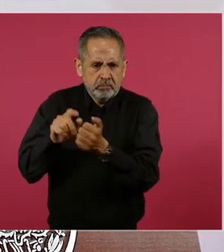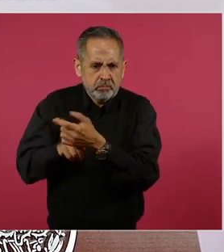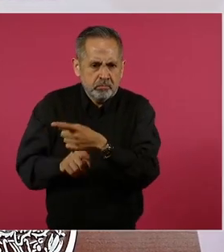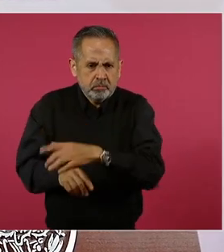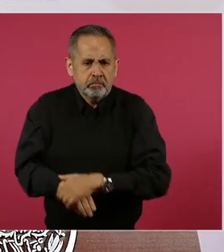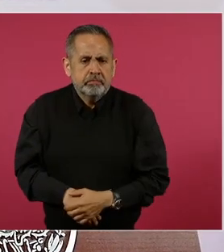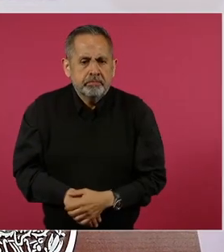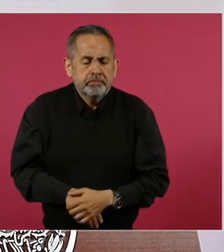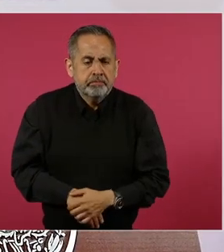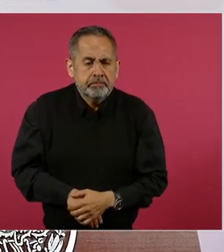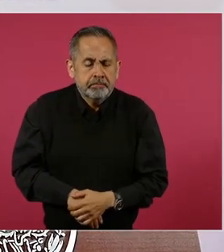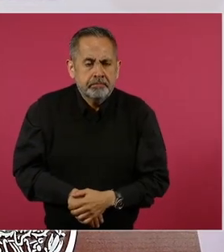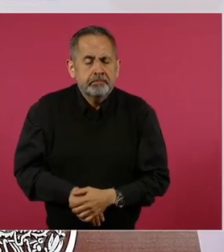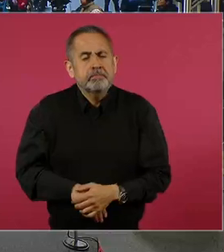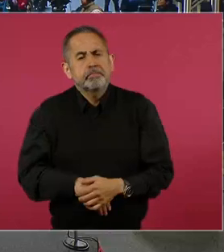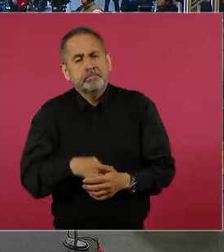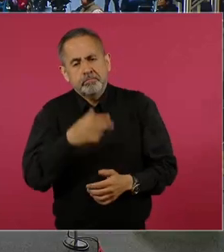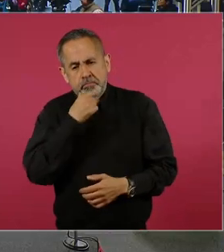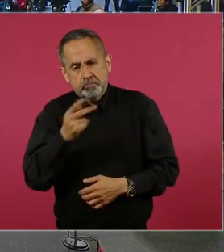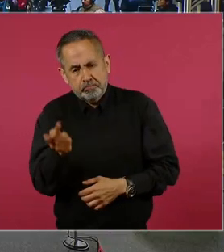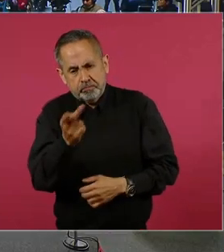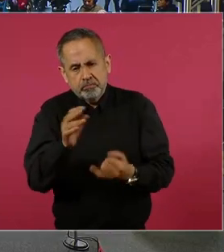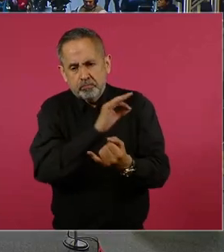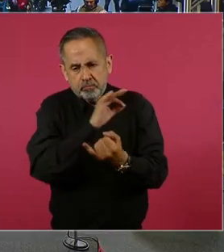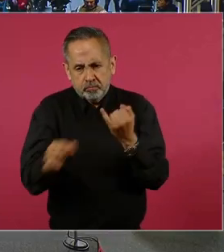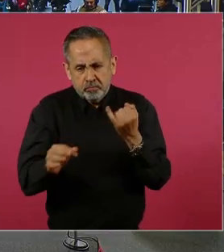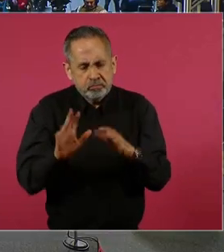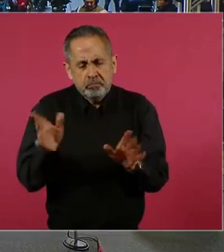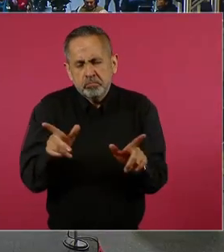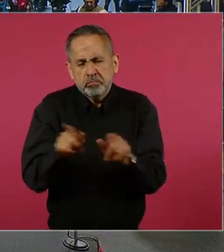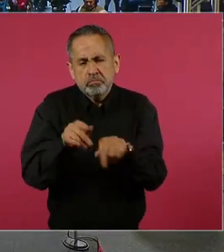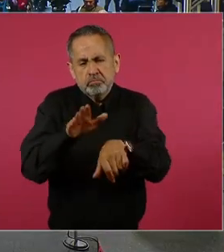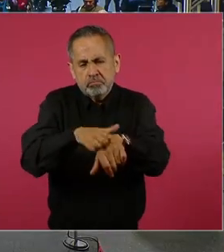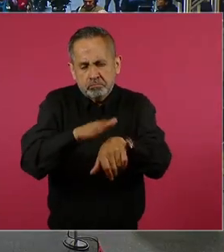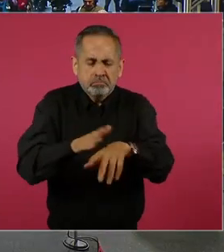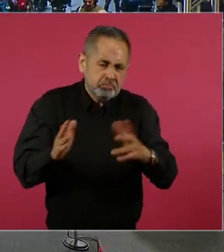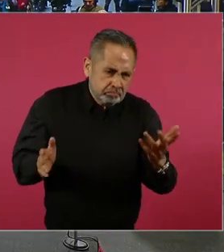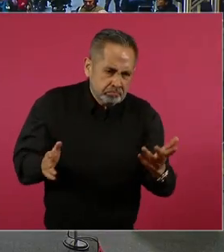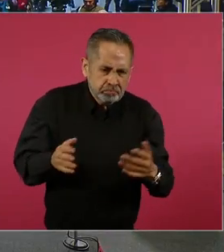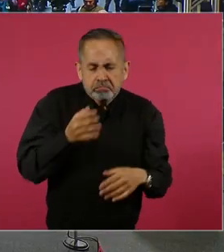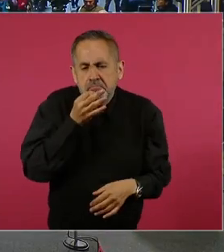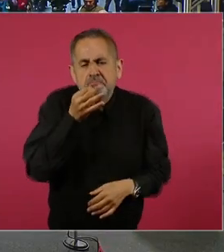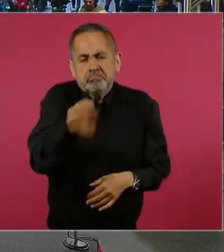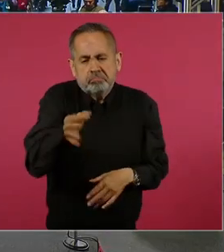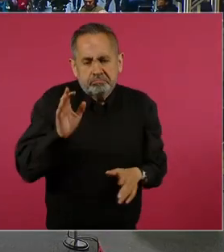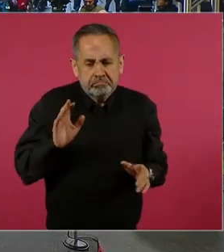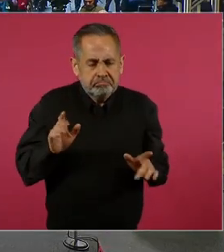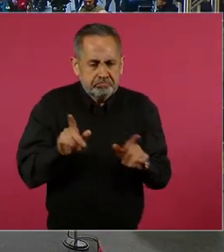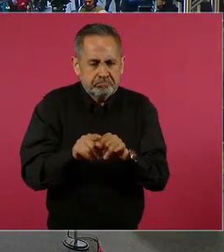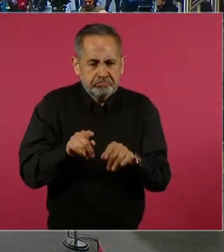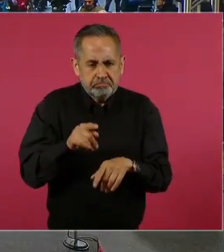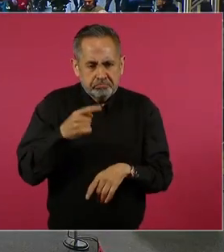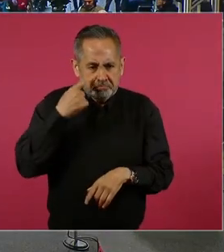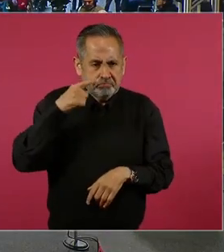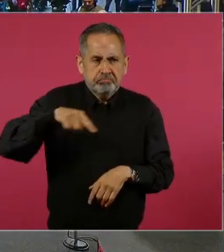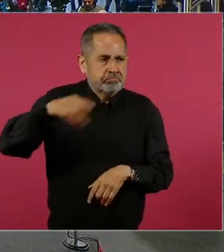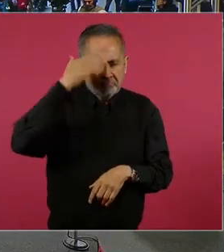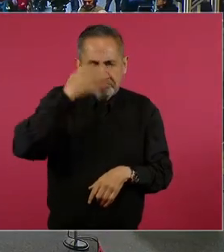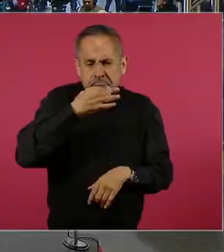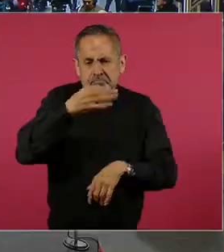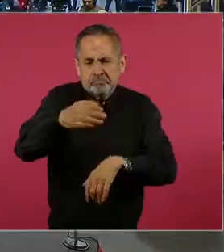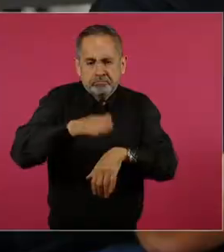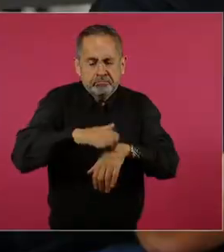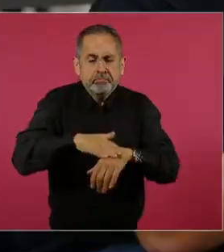Y ya para terminar, como un tema como de advertencia, o sea, como de ponerlo ahí en el ojo público,